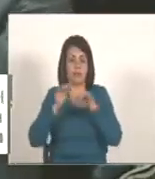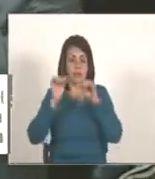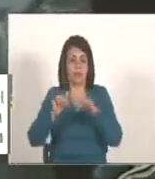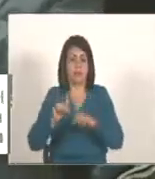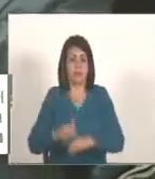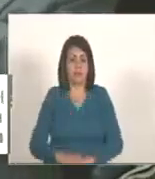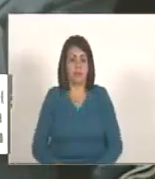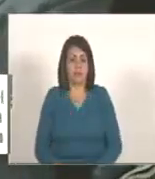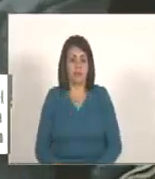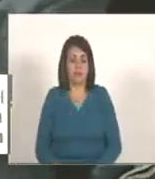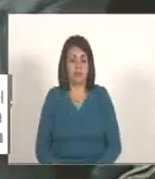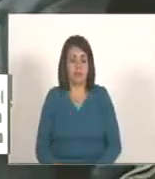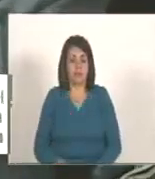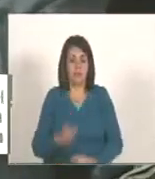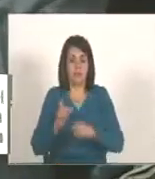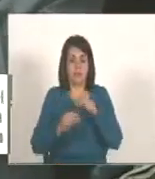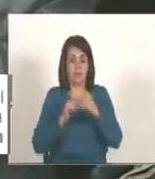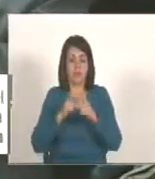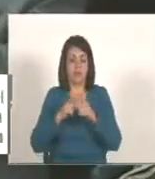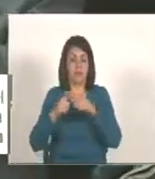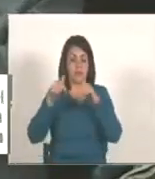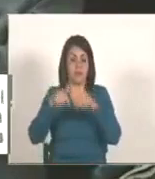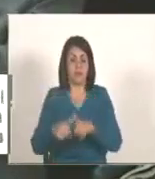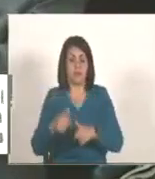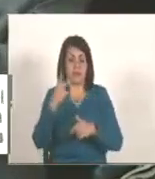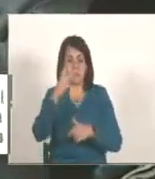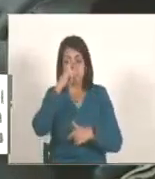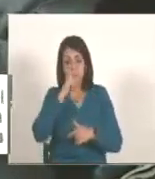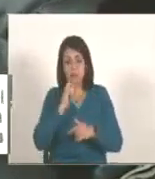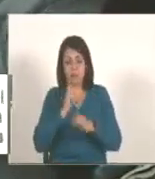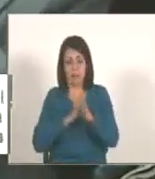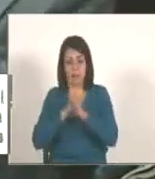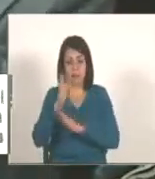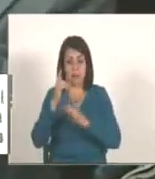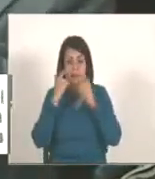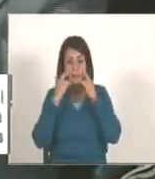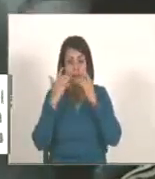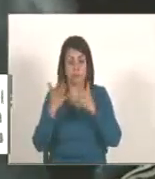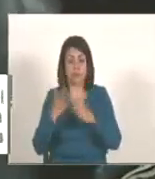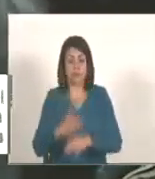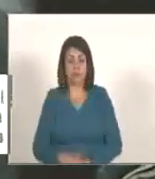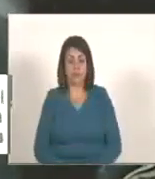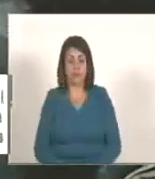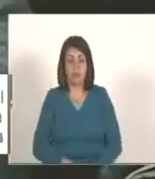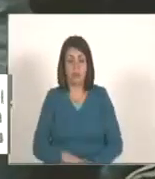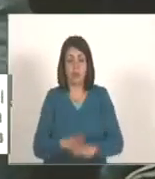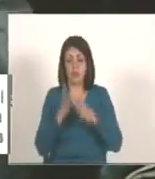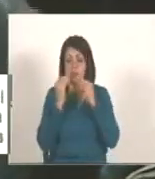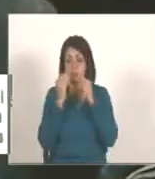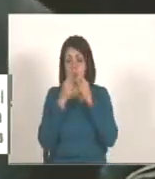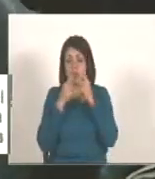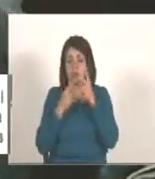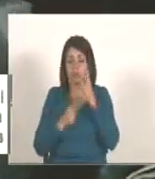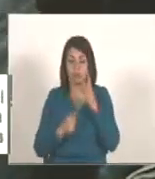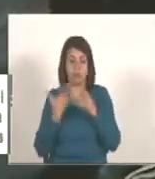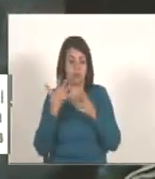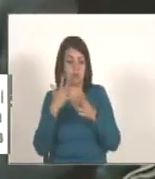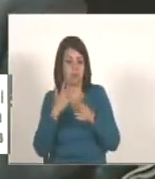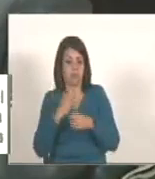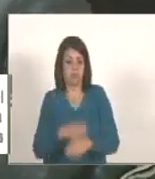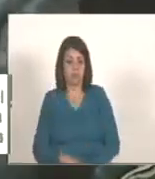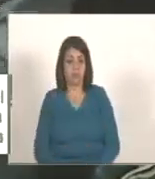de alcanzar en estos dos años continuos una cantidad